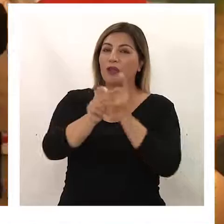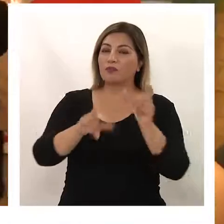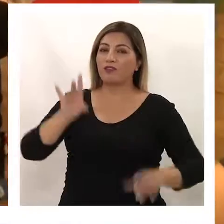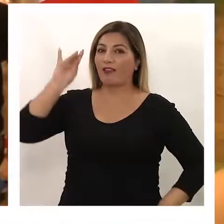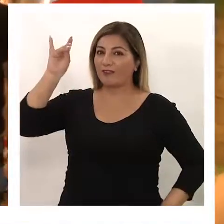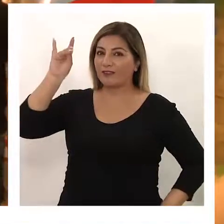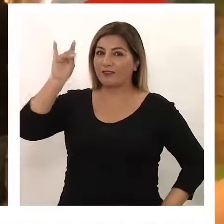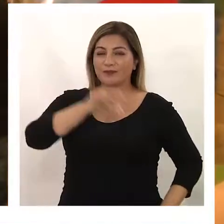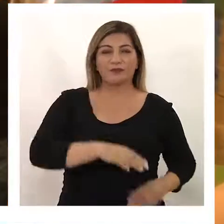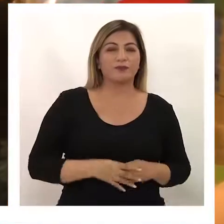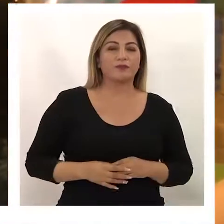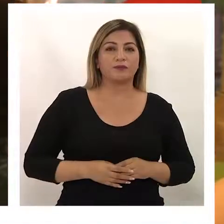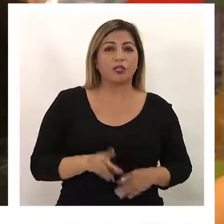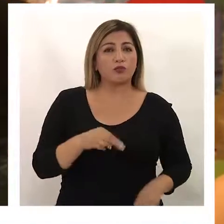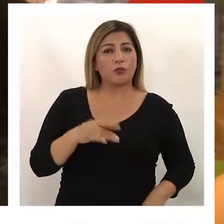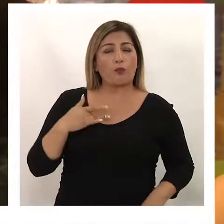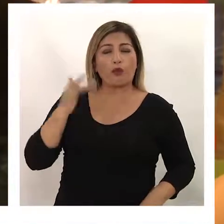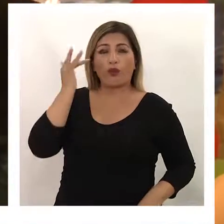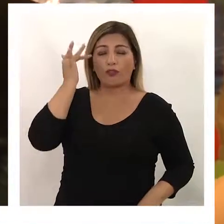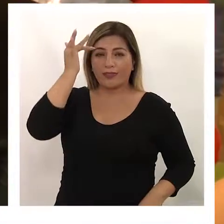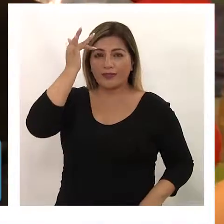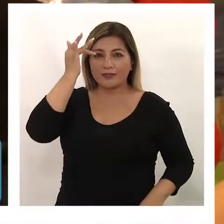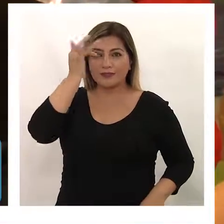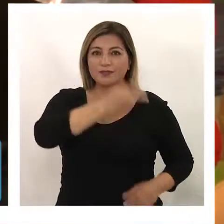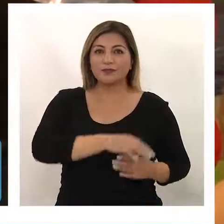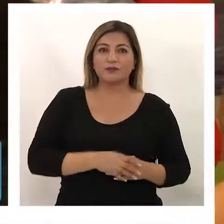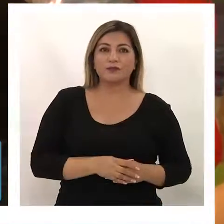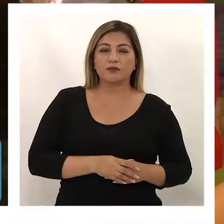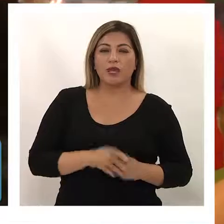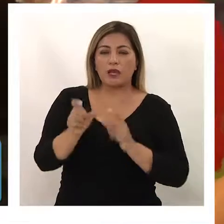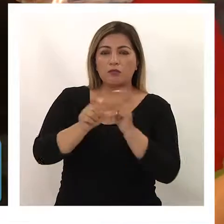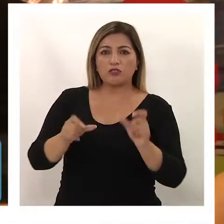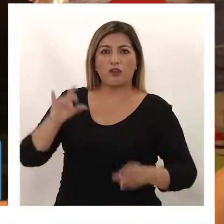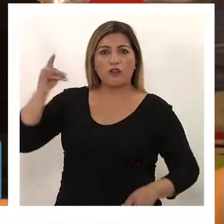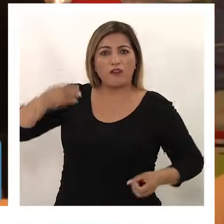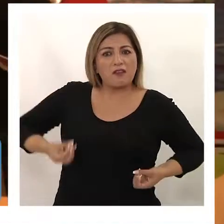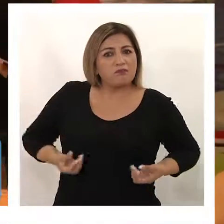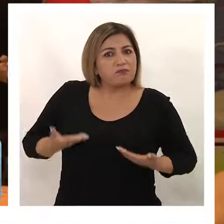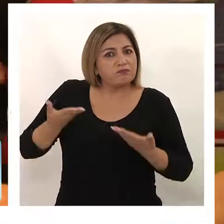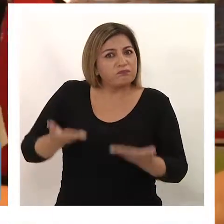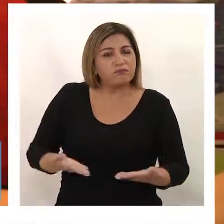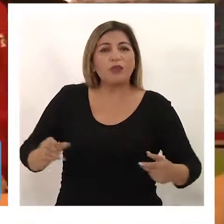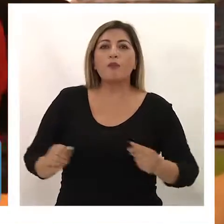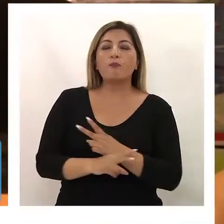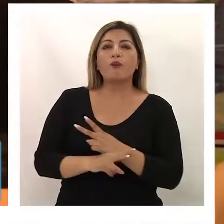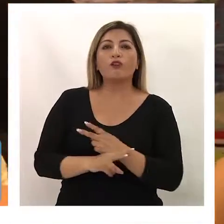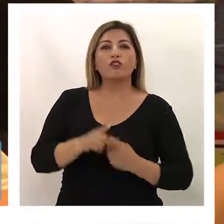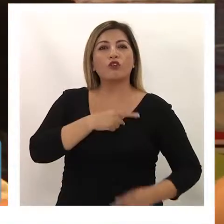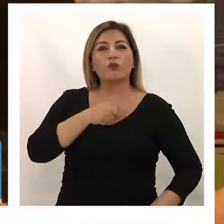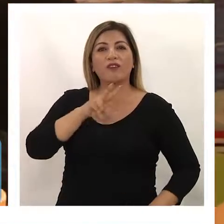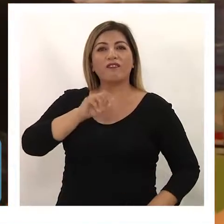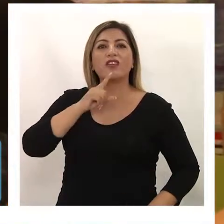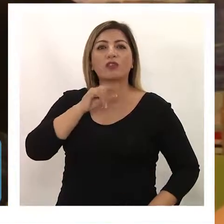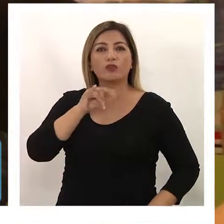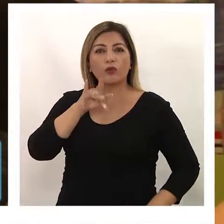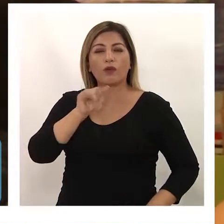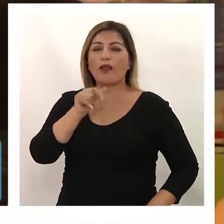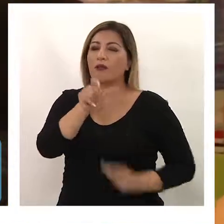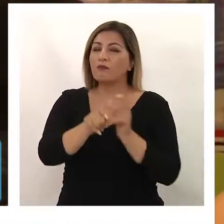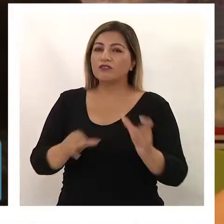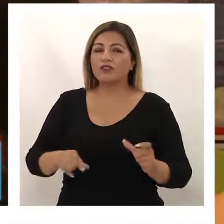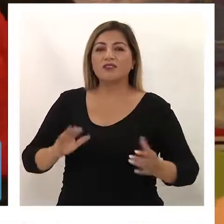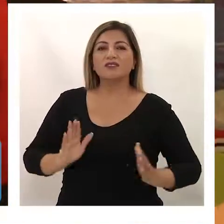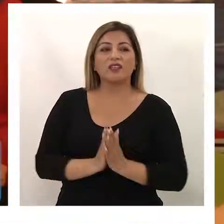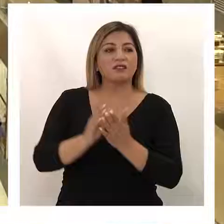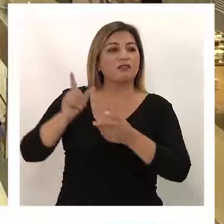Contento por el recibimiento que hemos tenido acá en el Mall Ventura por los cruceños que les interesa conocer nuestra ciudad Contento